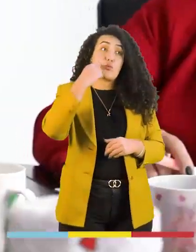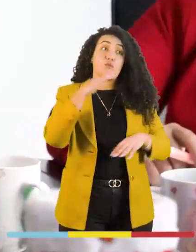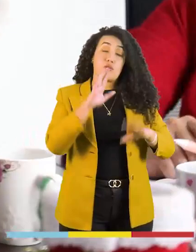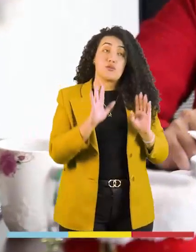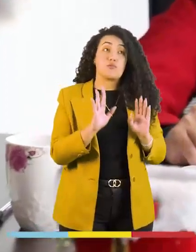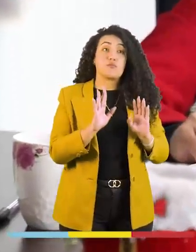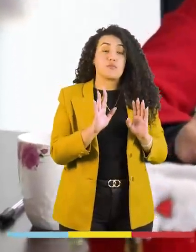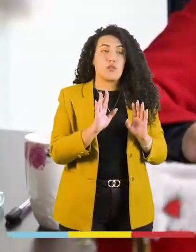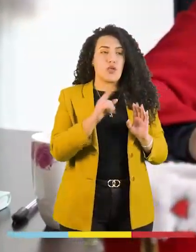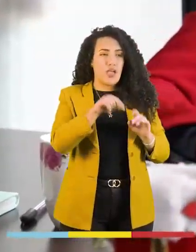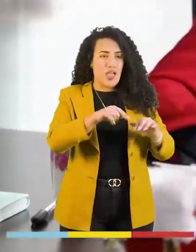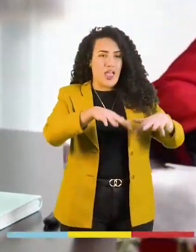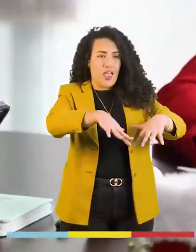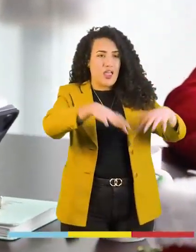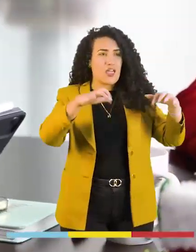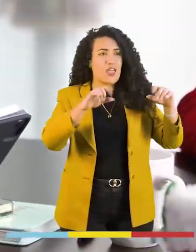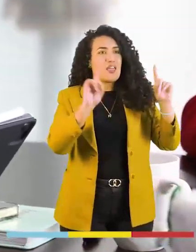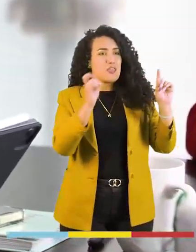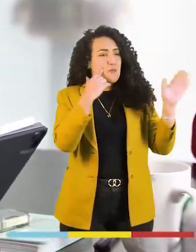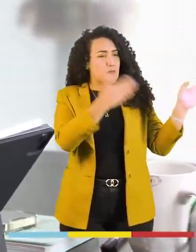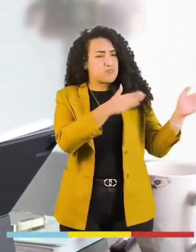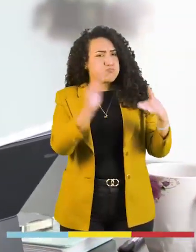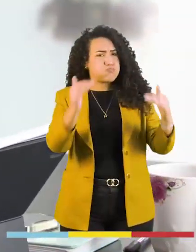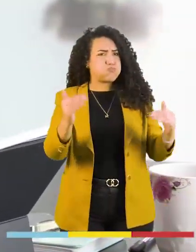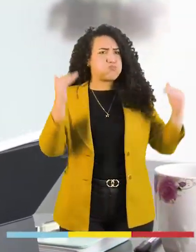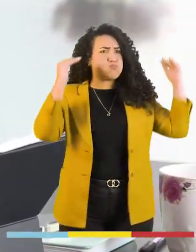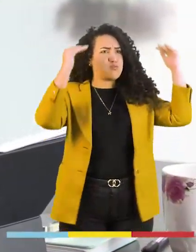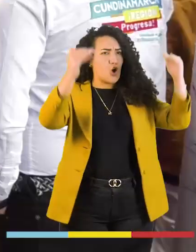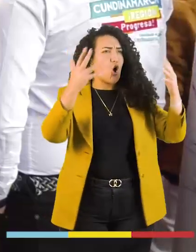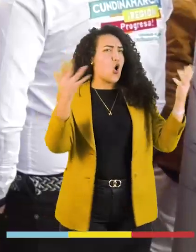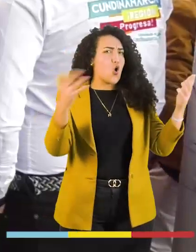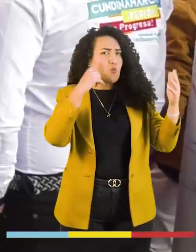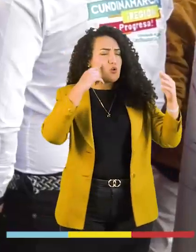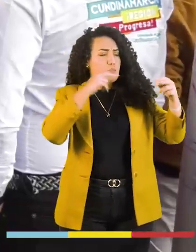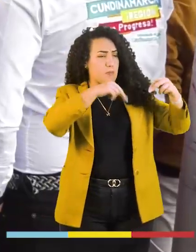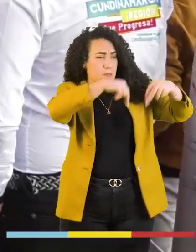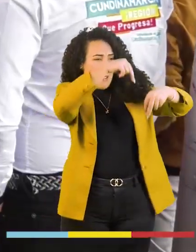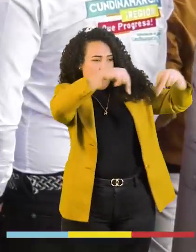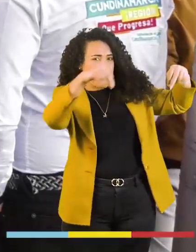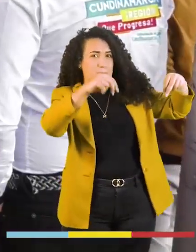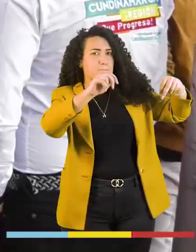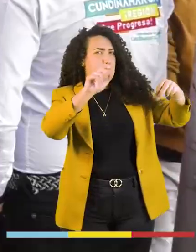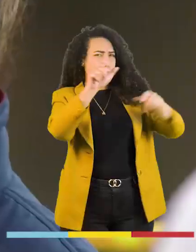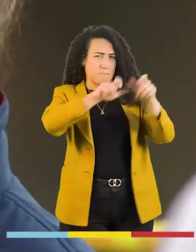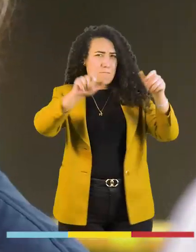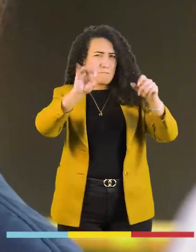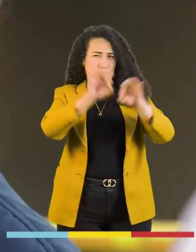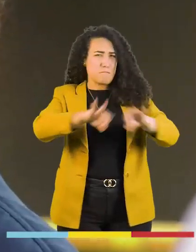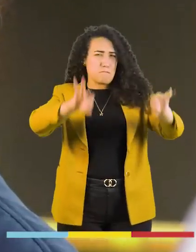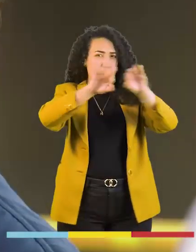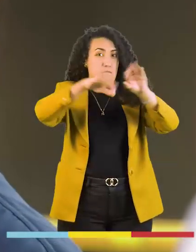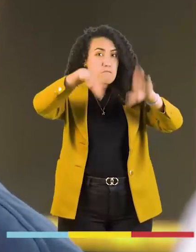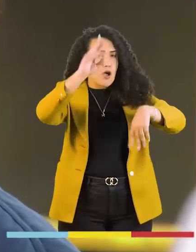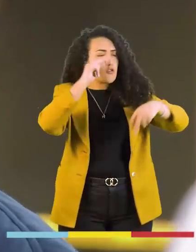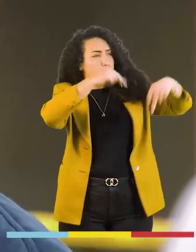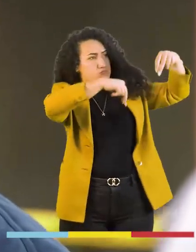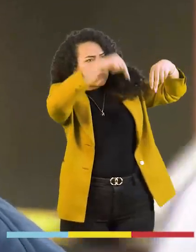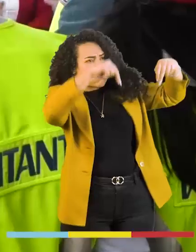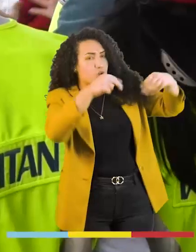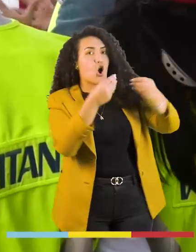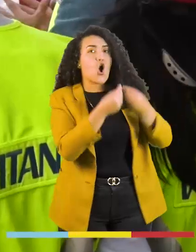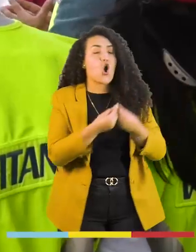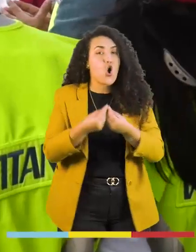creo que este evento lo podemos organizar tipo planimetría magistral. Montaríamos como las personalidades ahí adelante y